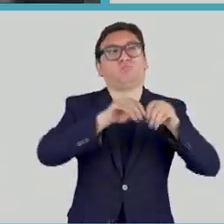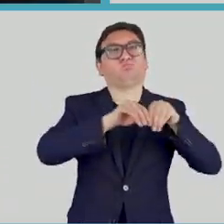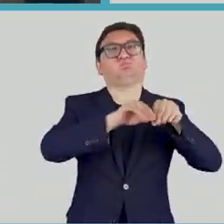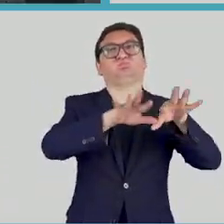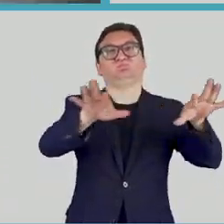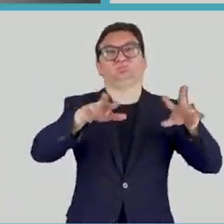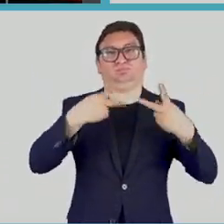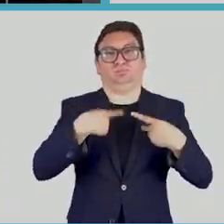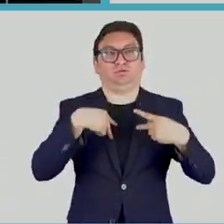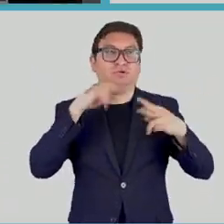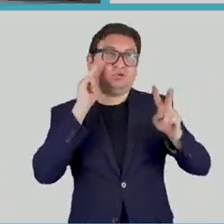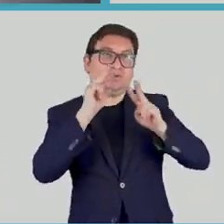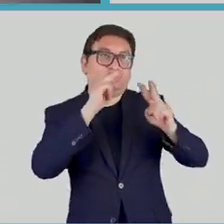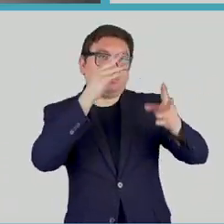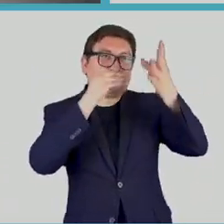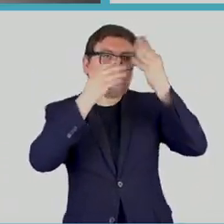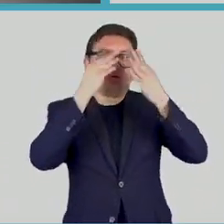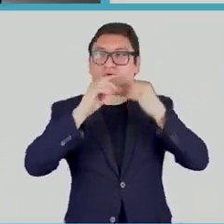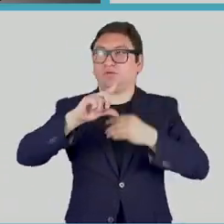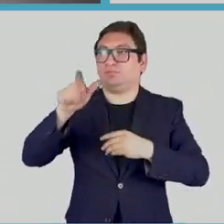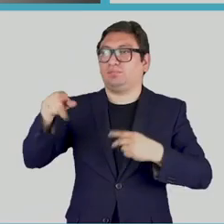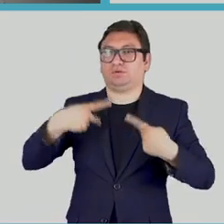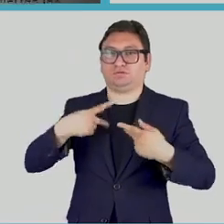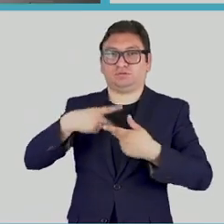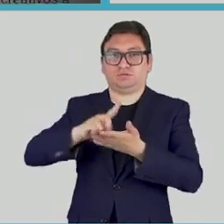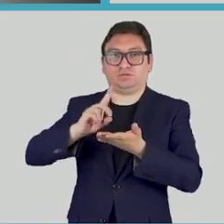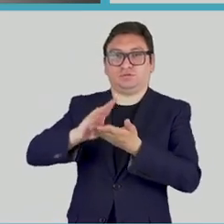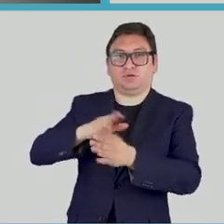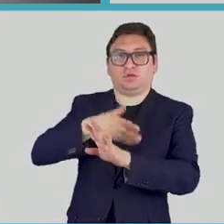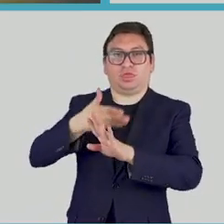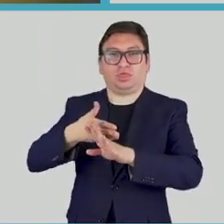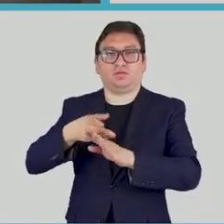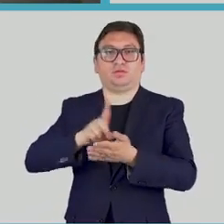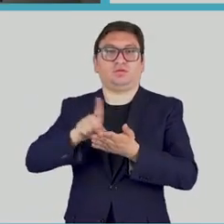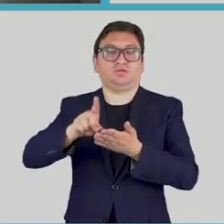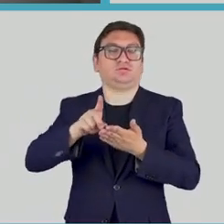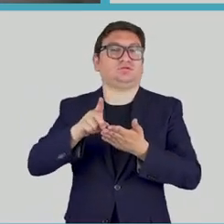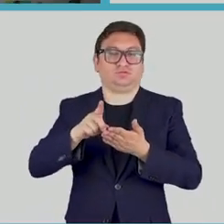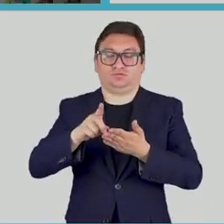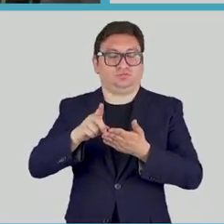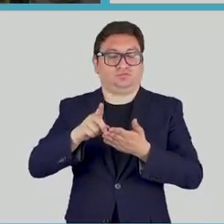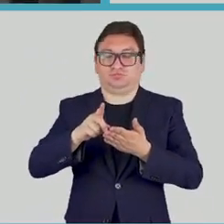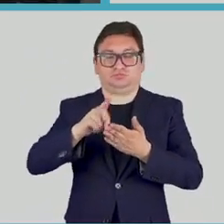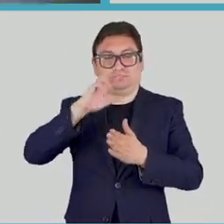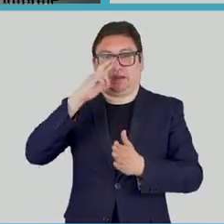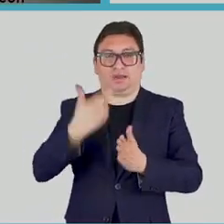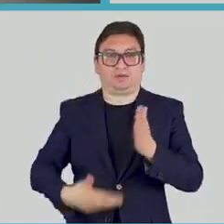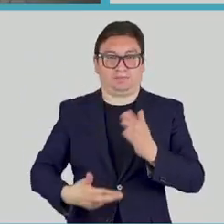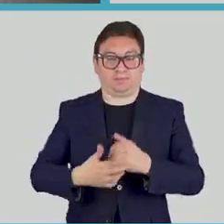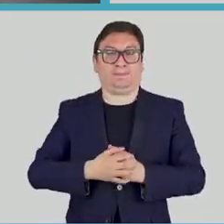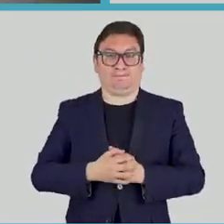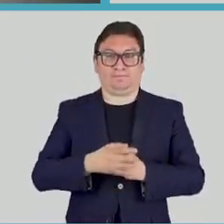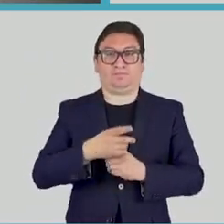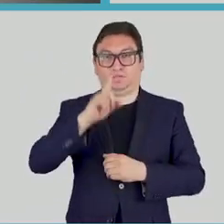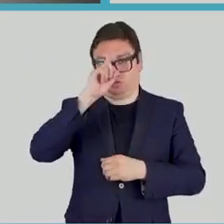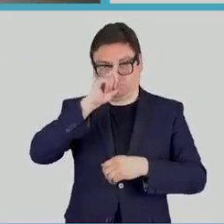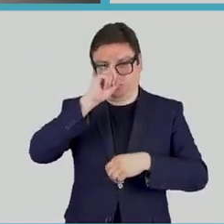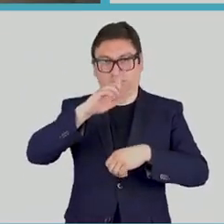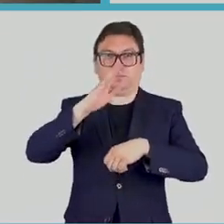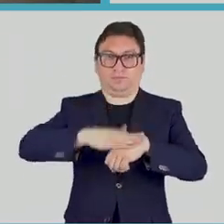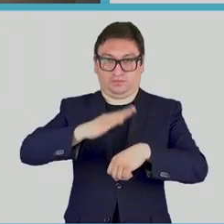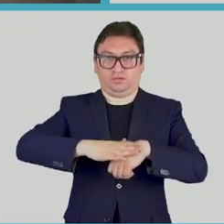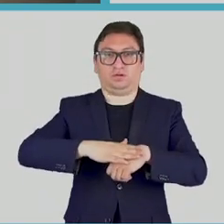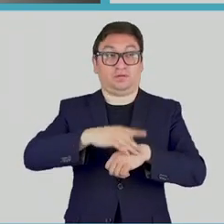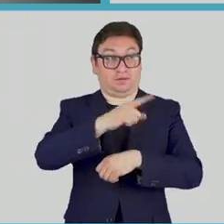en los receptores y se vulnerarían así los derechos de las audiencias con discapacidad una de las recomendaciones